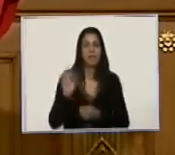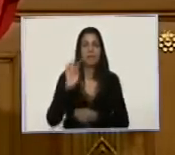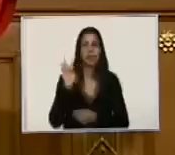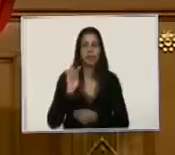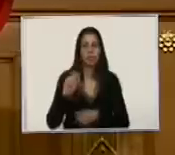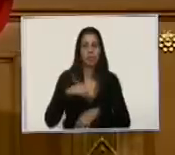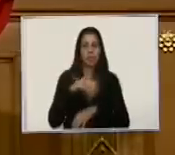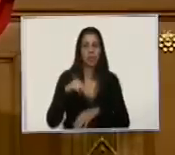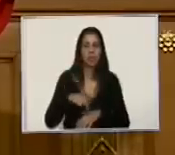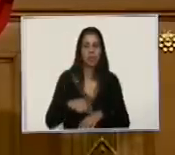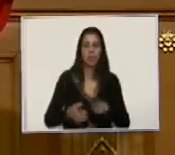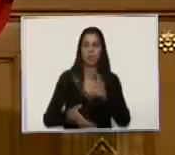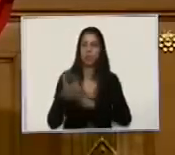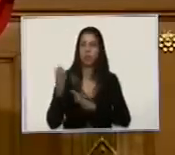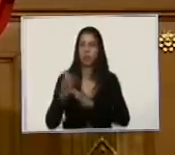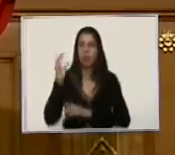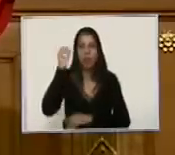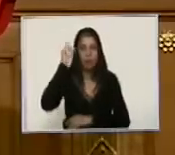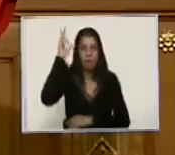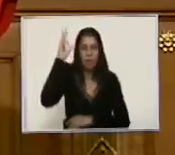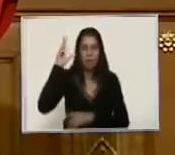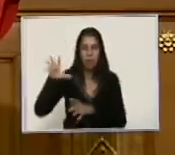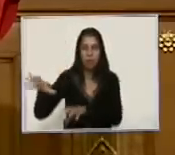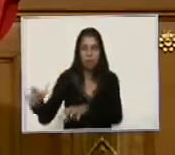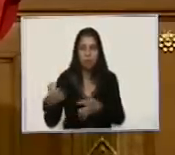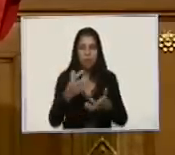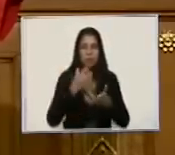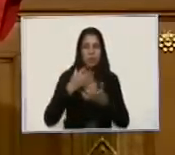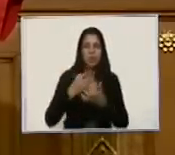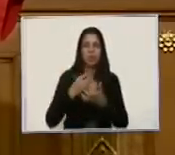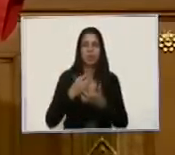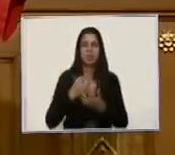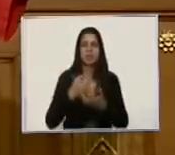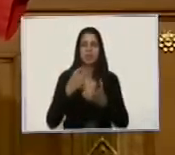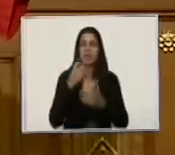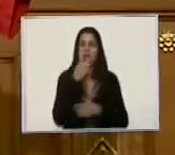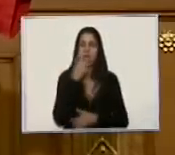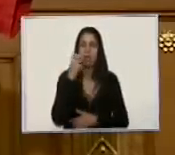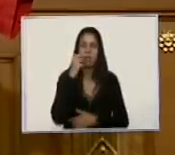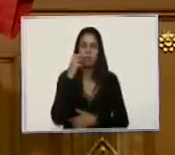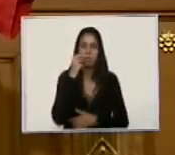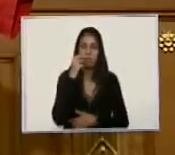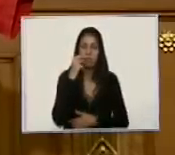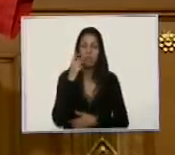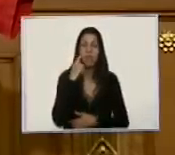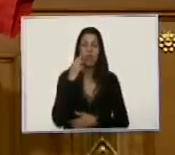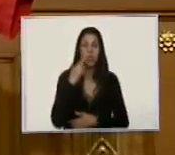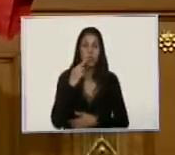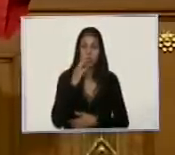recoger tomates todos a Perú. Eso es lo que ellos quieren, compañero.